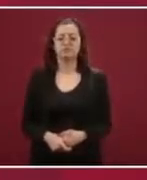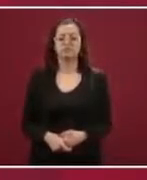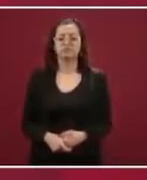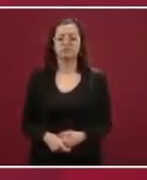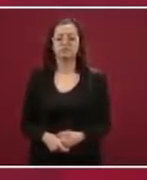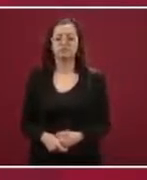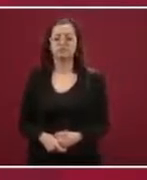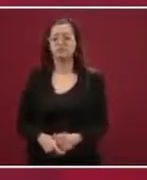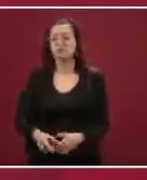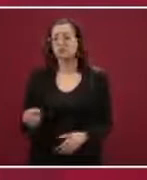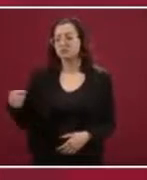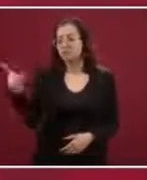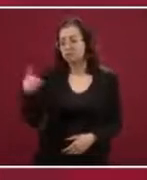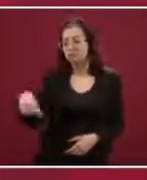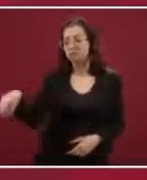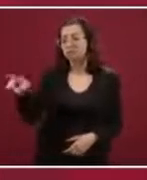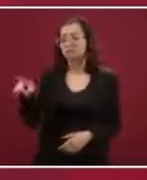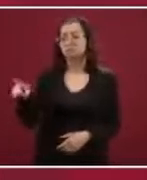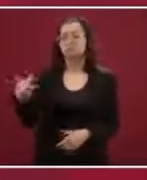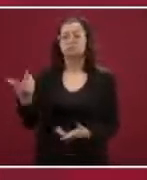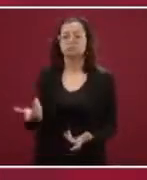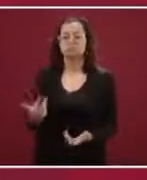de concesiones.